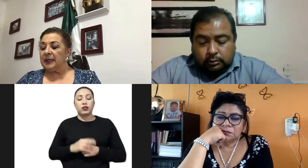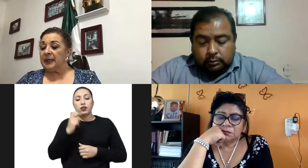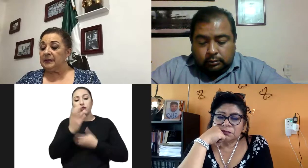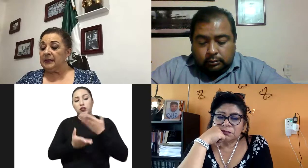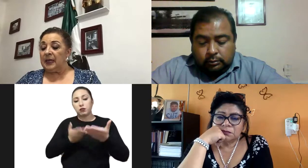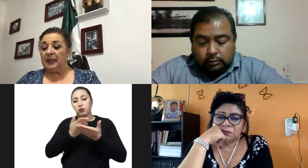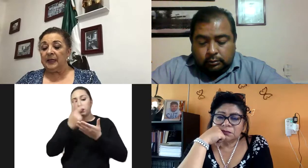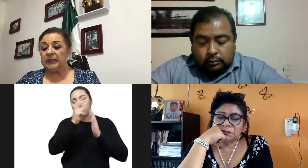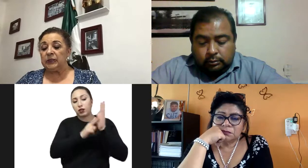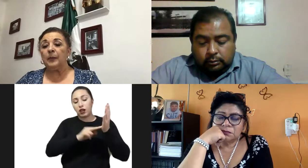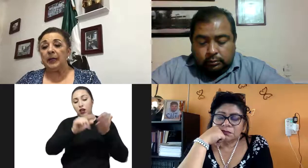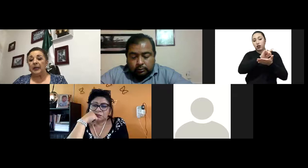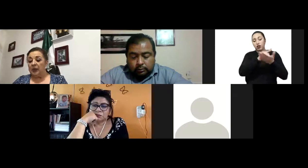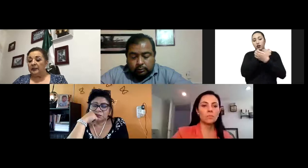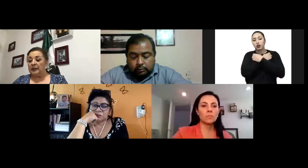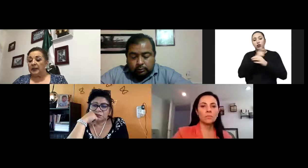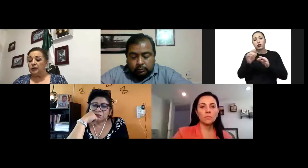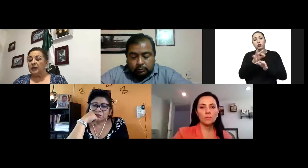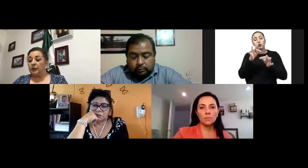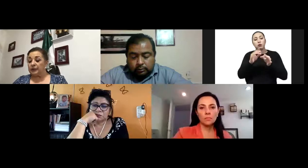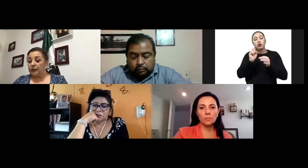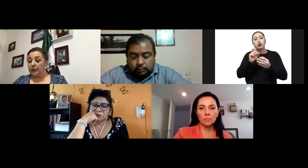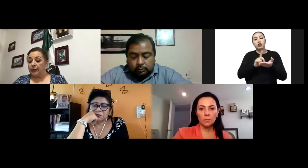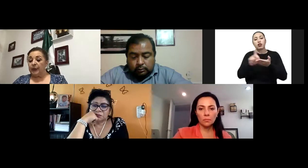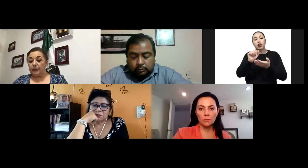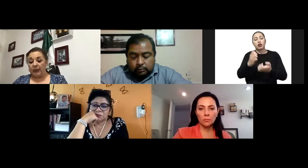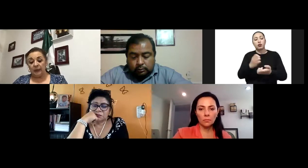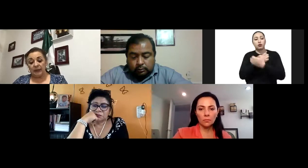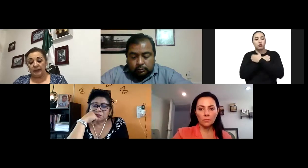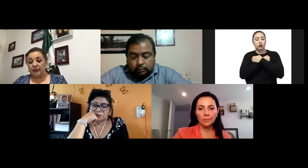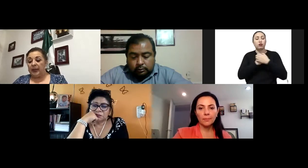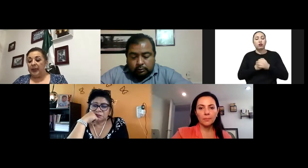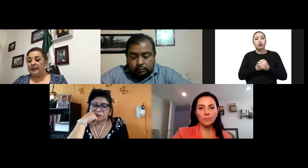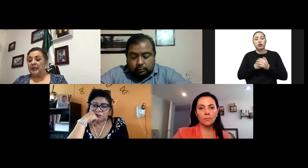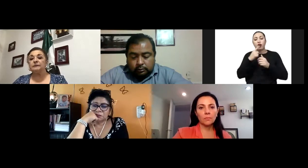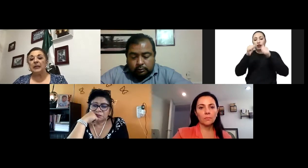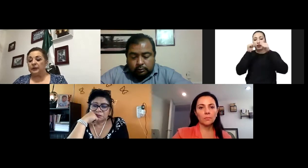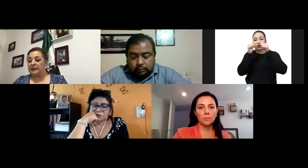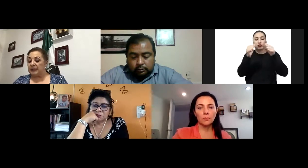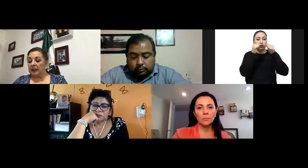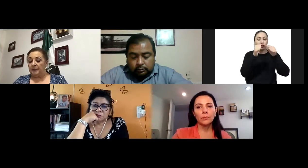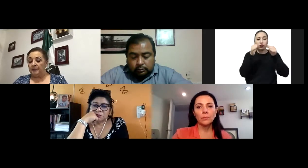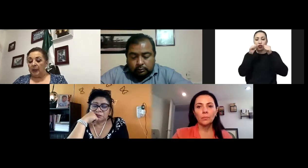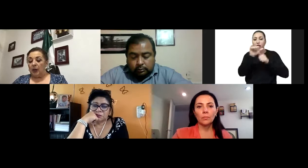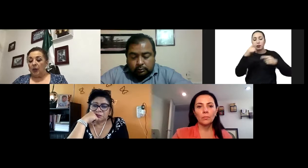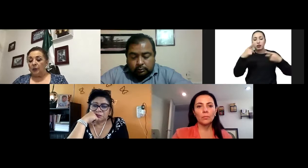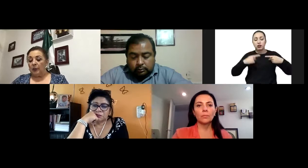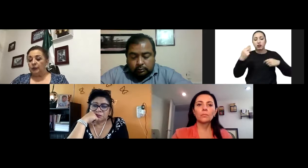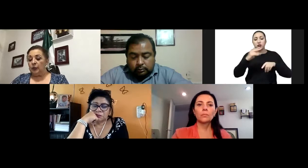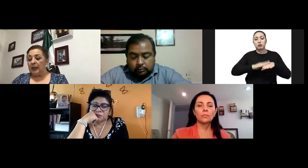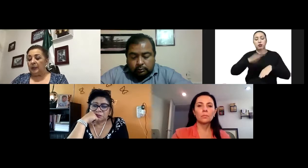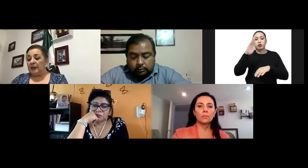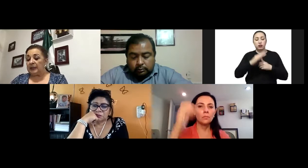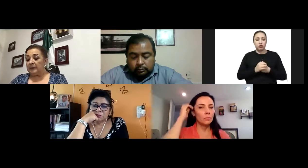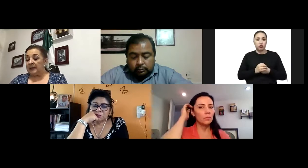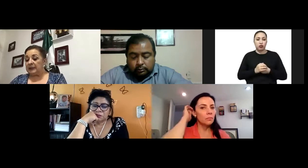se garantiza el ejercicio pleno del derecho a la educación, otorgando atención a quienes más lo necesiten. Como